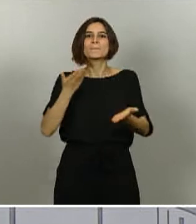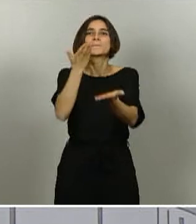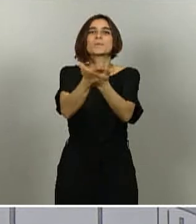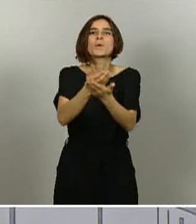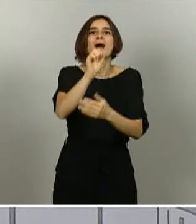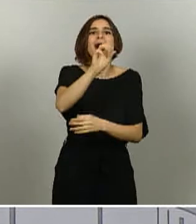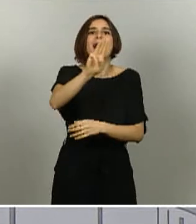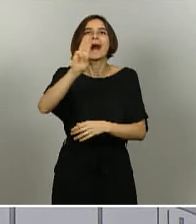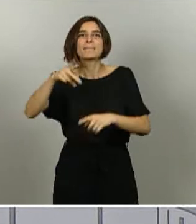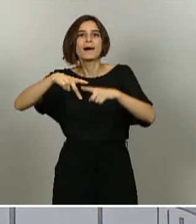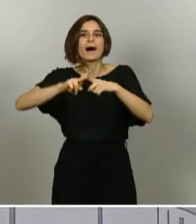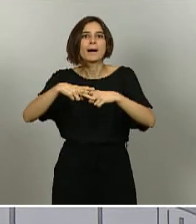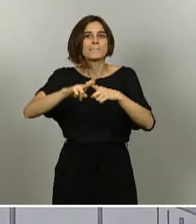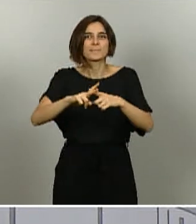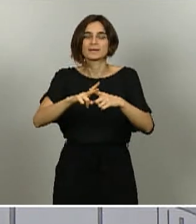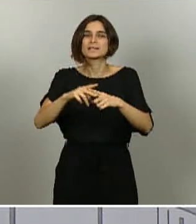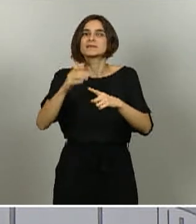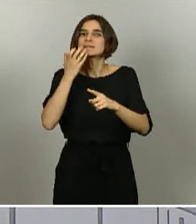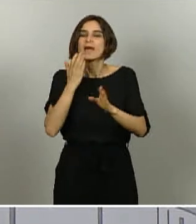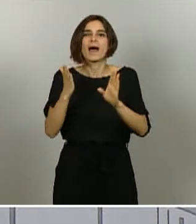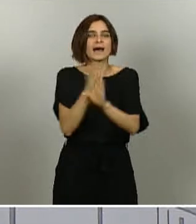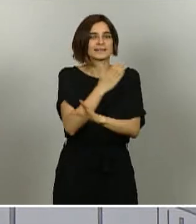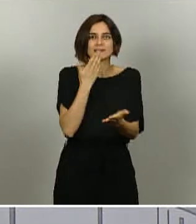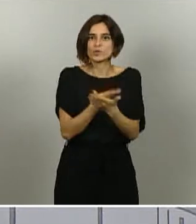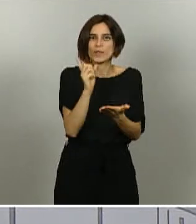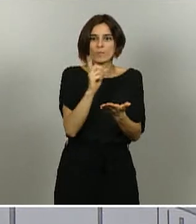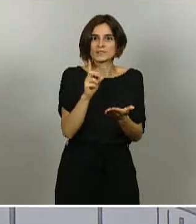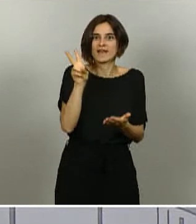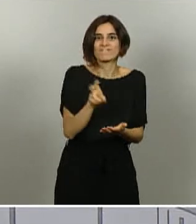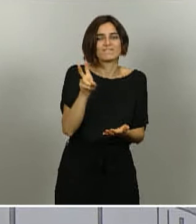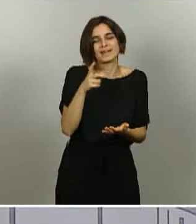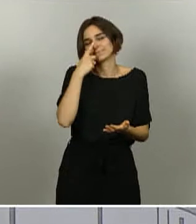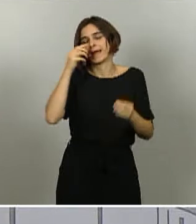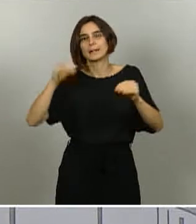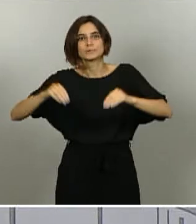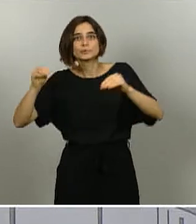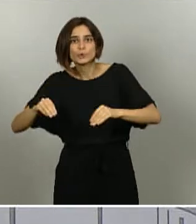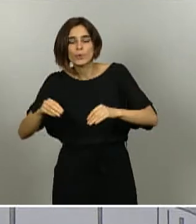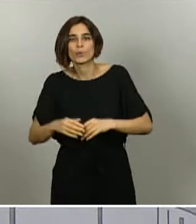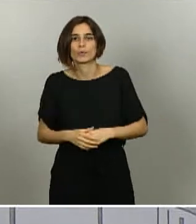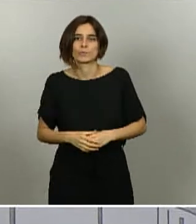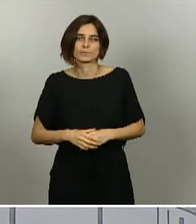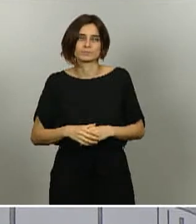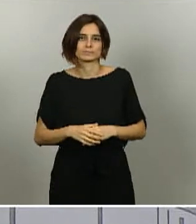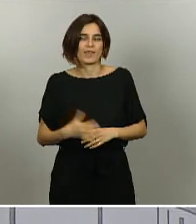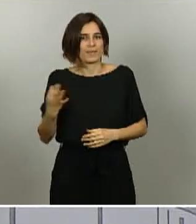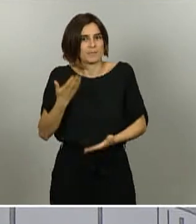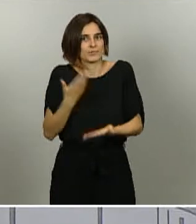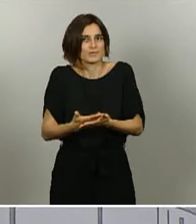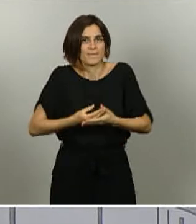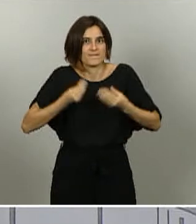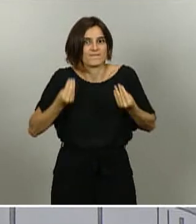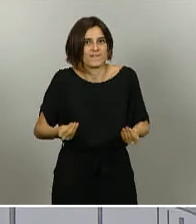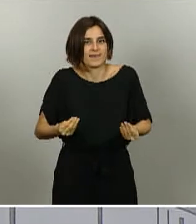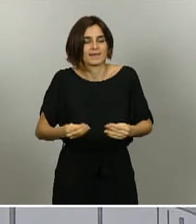un mínimo valor añadido a lo que ahora mismo se está haciendo. Pueden tenerlo, estamos entrando en plena